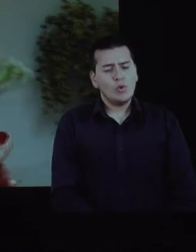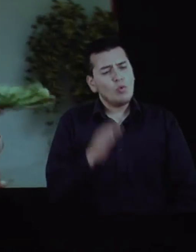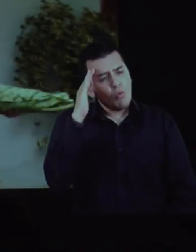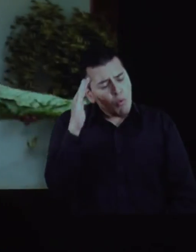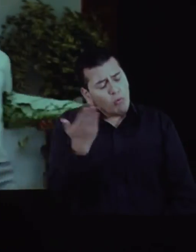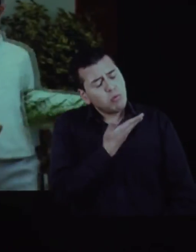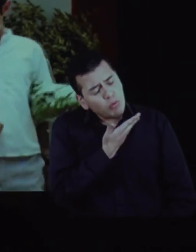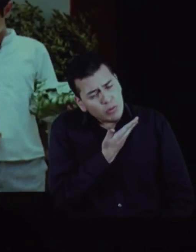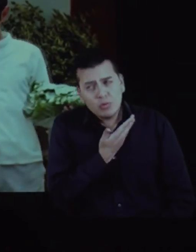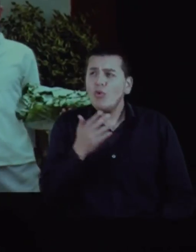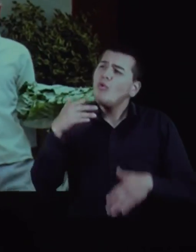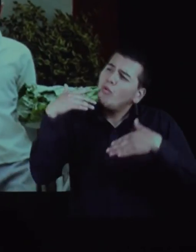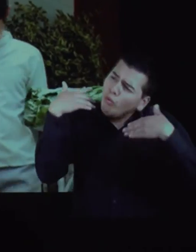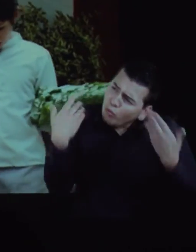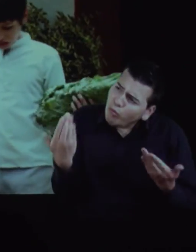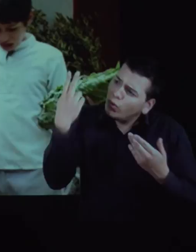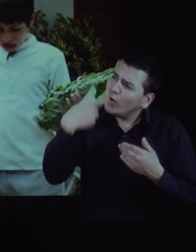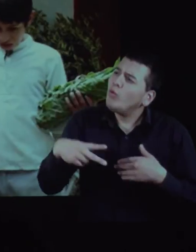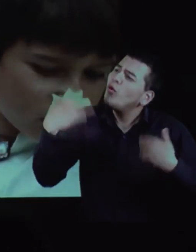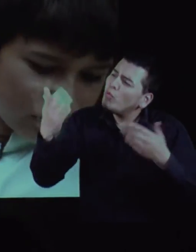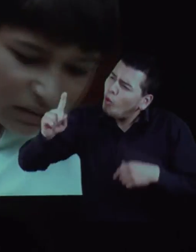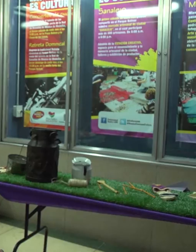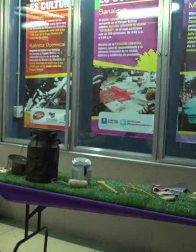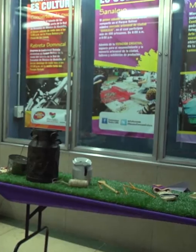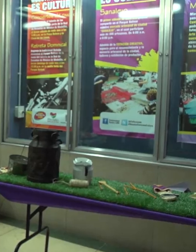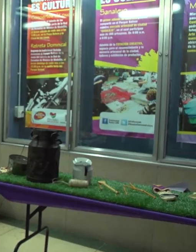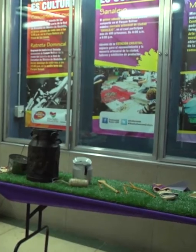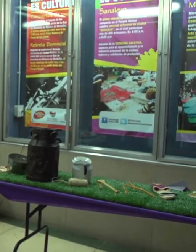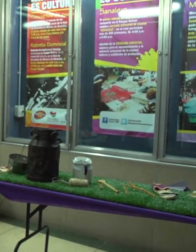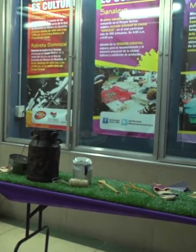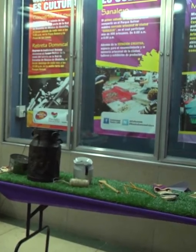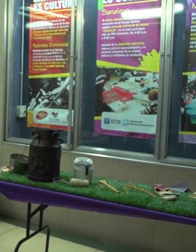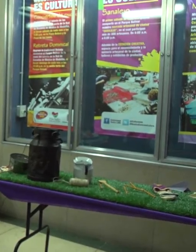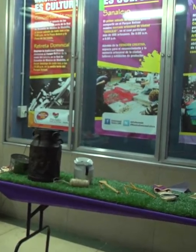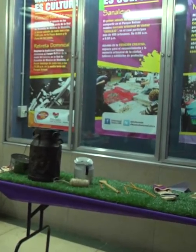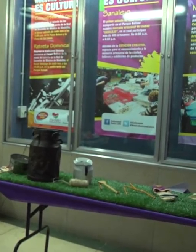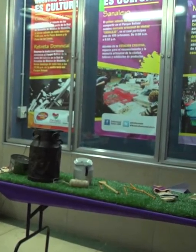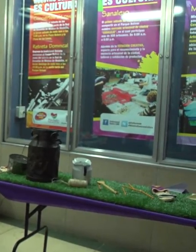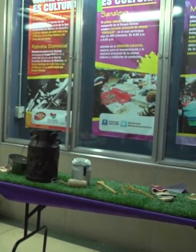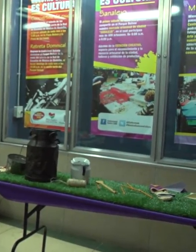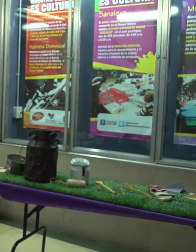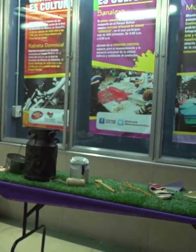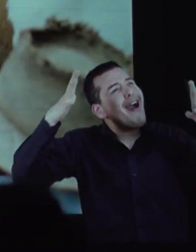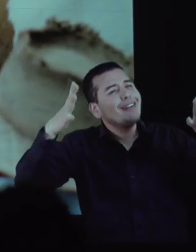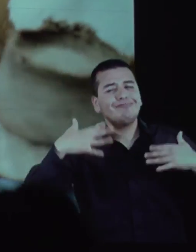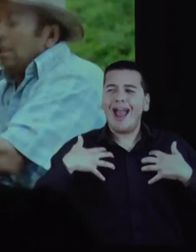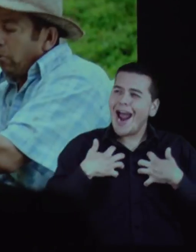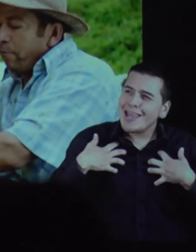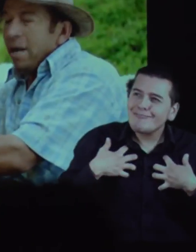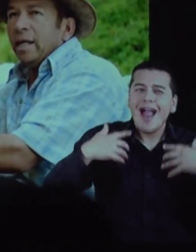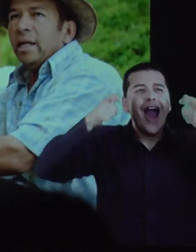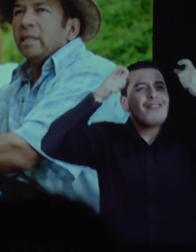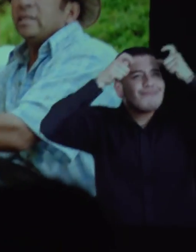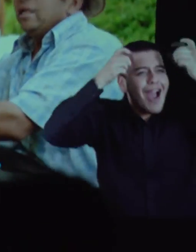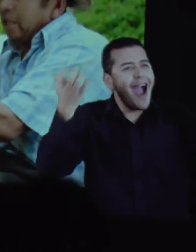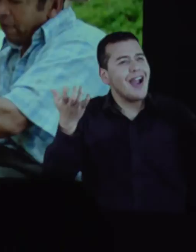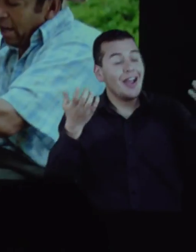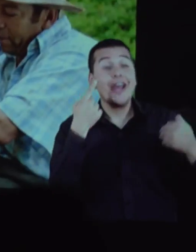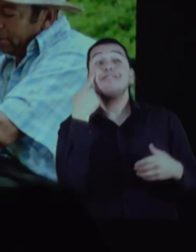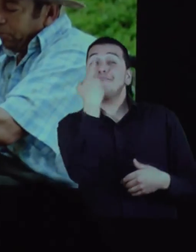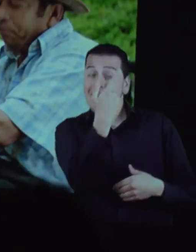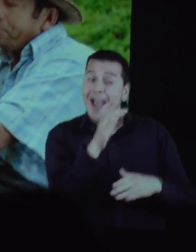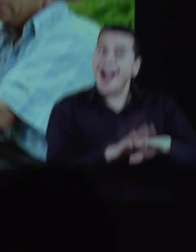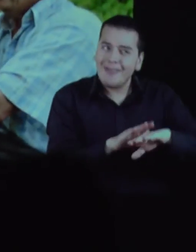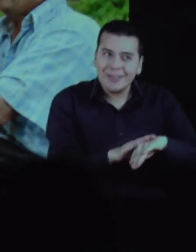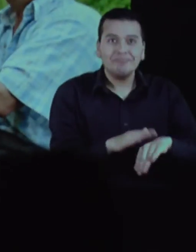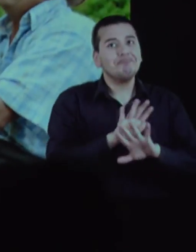plenamente de lo que es el material. Entonces tenemos la interpretación en pantalla en un formato muy bonito que trajo el Ministerio de